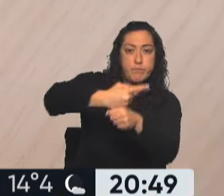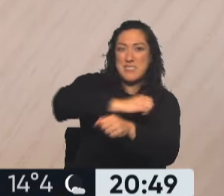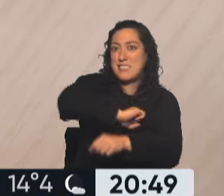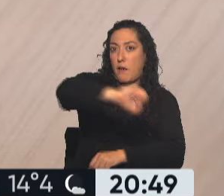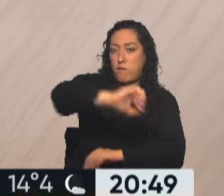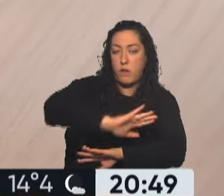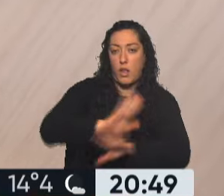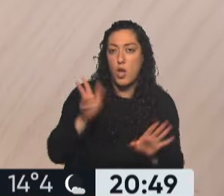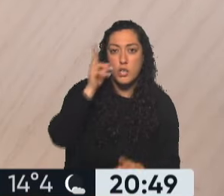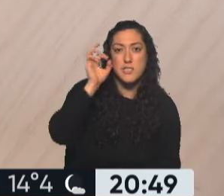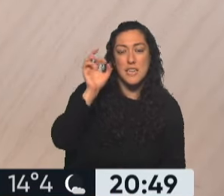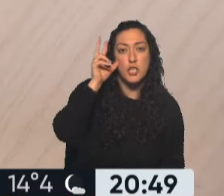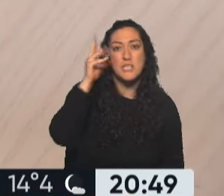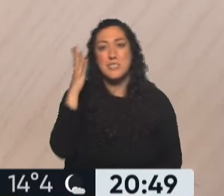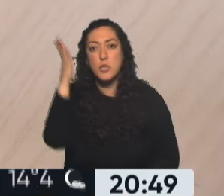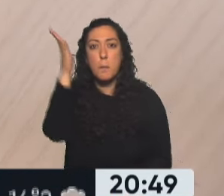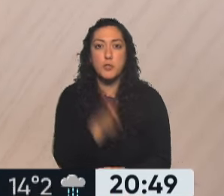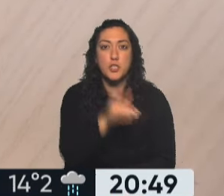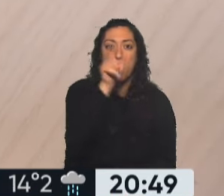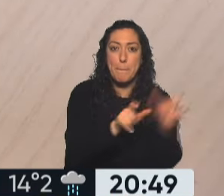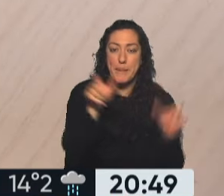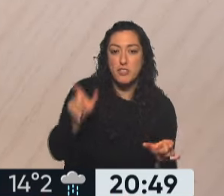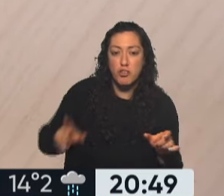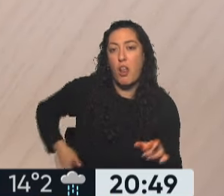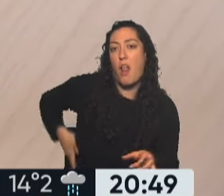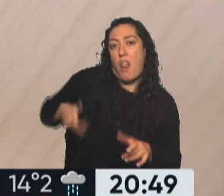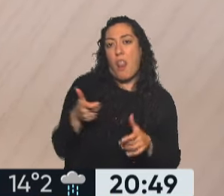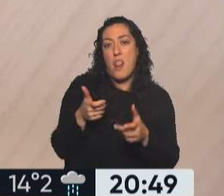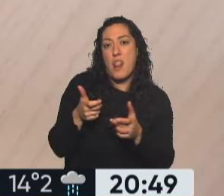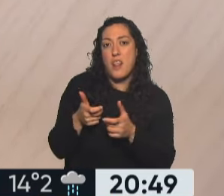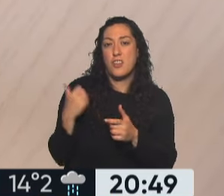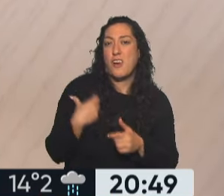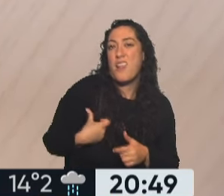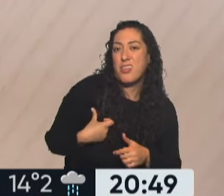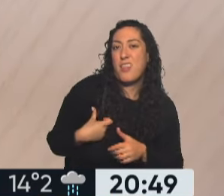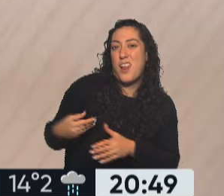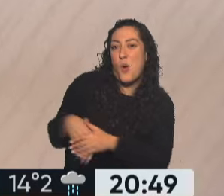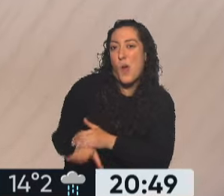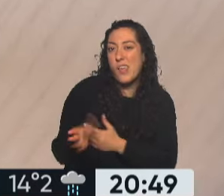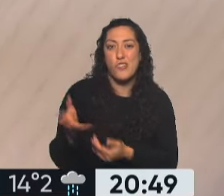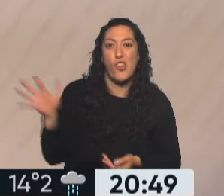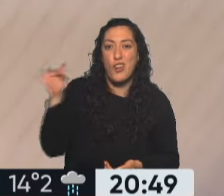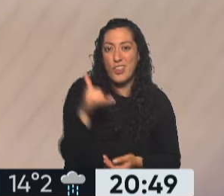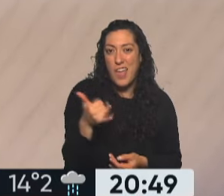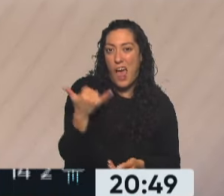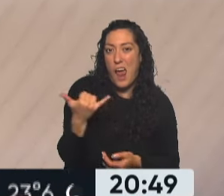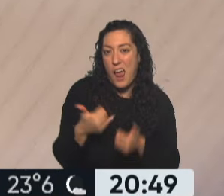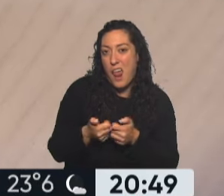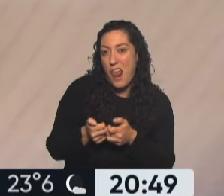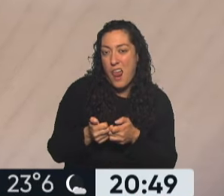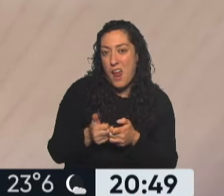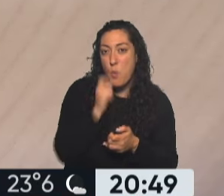el 80-85% de la gente porta en la cartera o en el bolsillo. Entonces, siempre